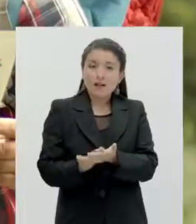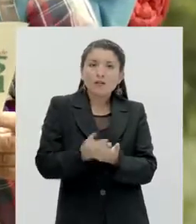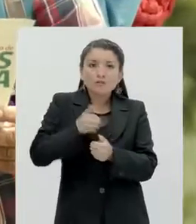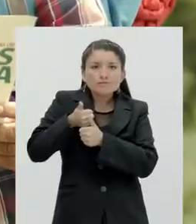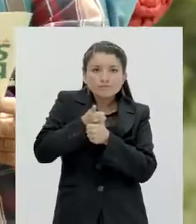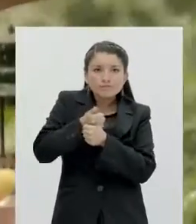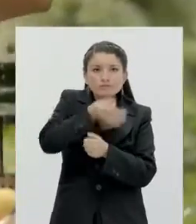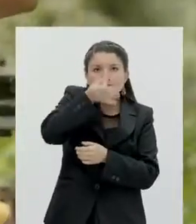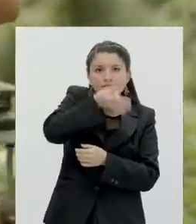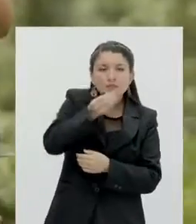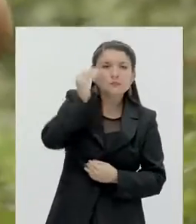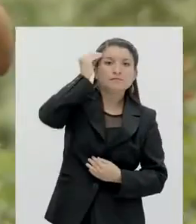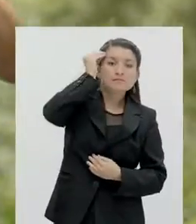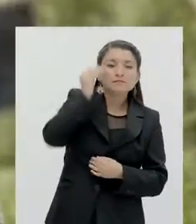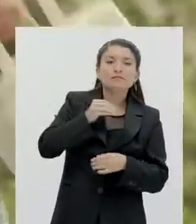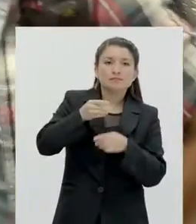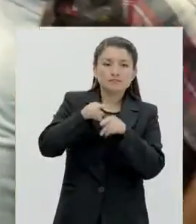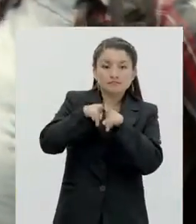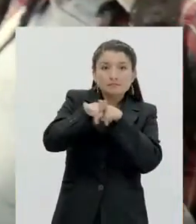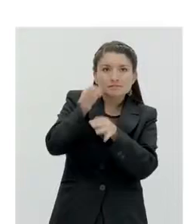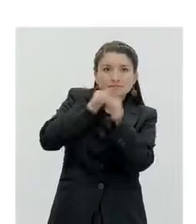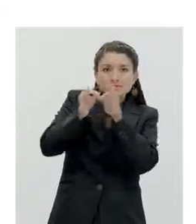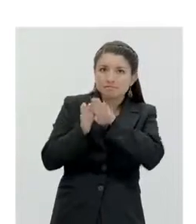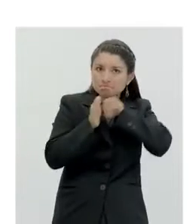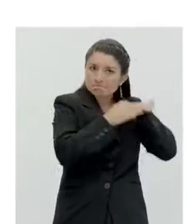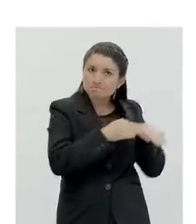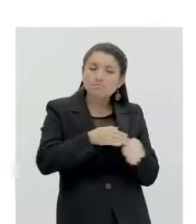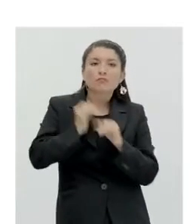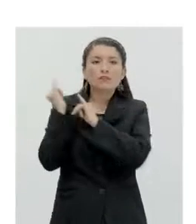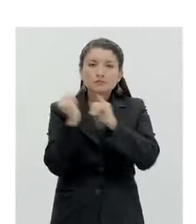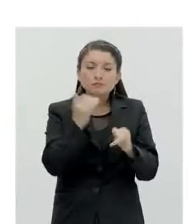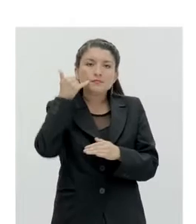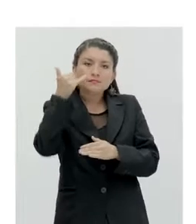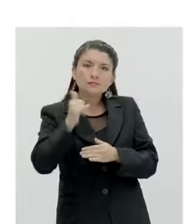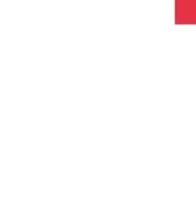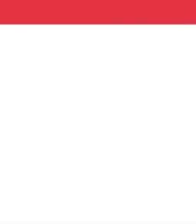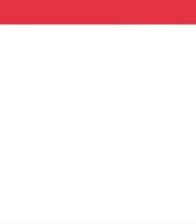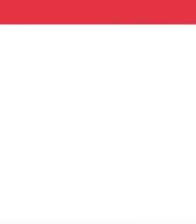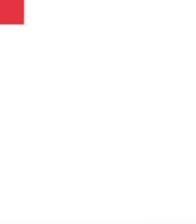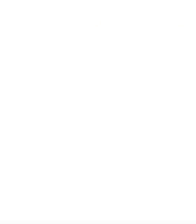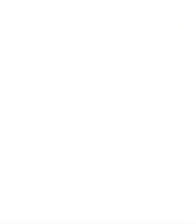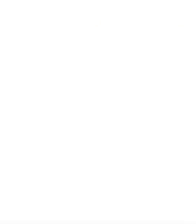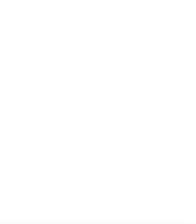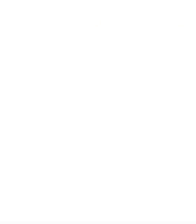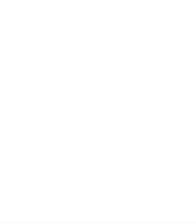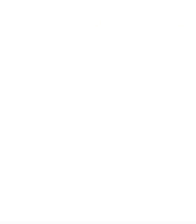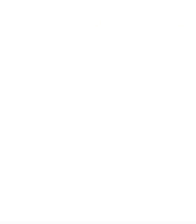sano. Sigue las recomendaciones y previene el contagio del virus anta. Infórmate llamando a Salud Responde.